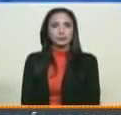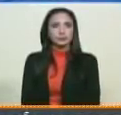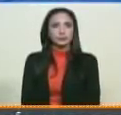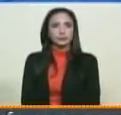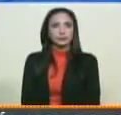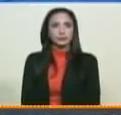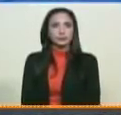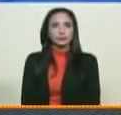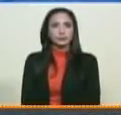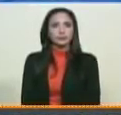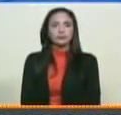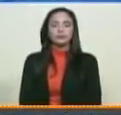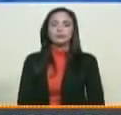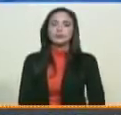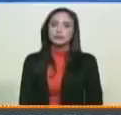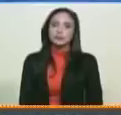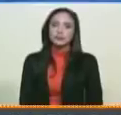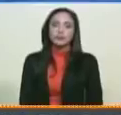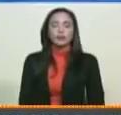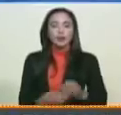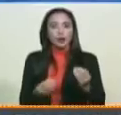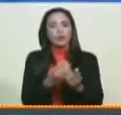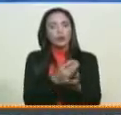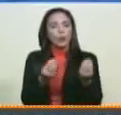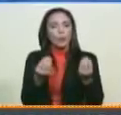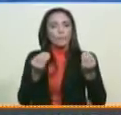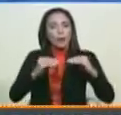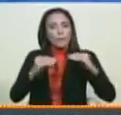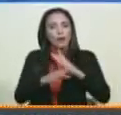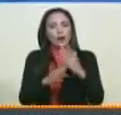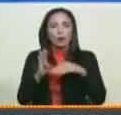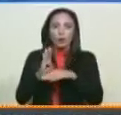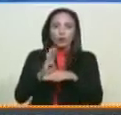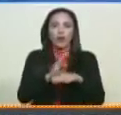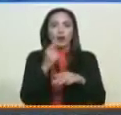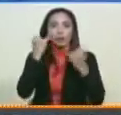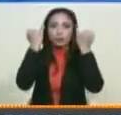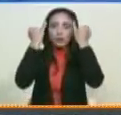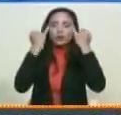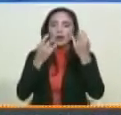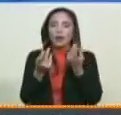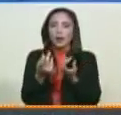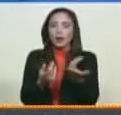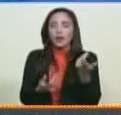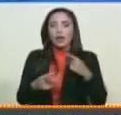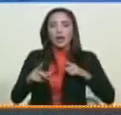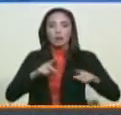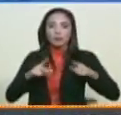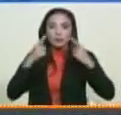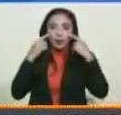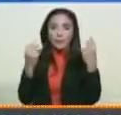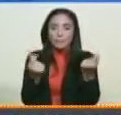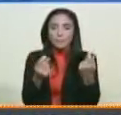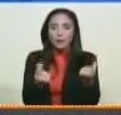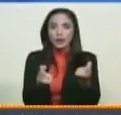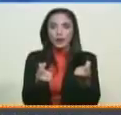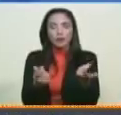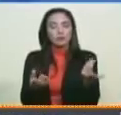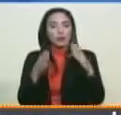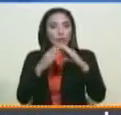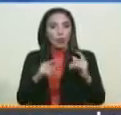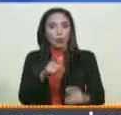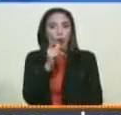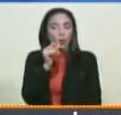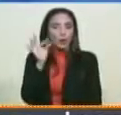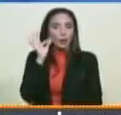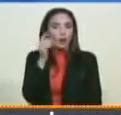Y eso nos lleva a ser más cuidadosos, nos lleva a estar más alertas. A todos, a cada